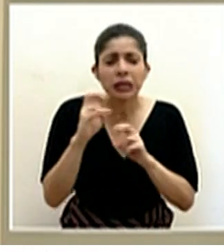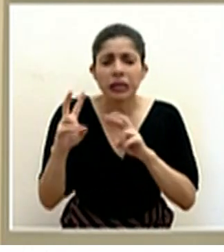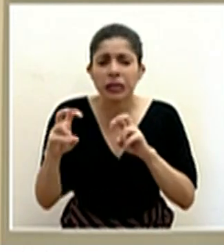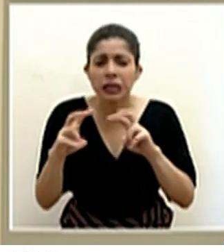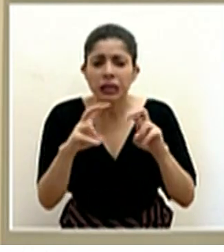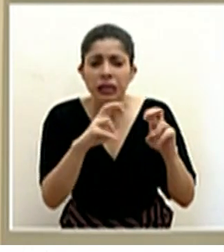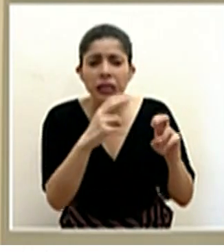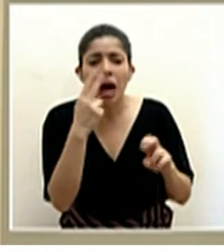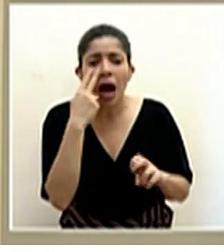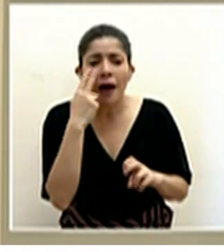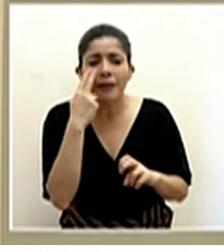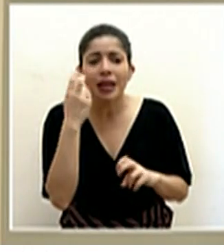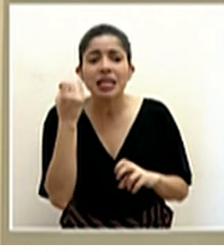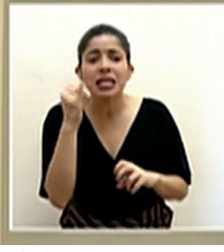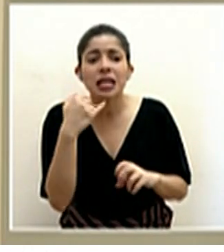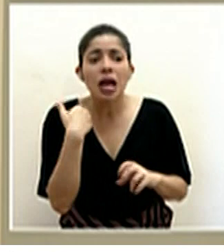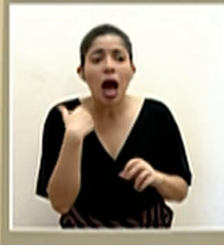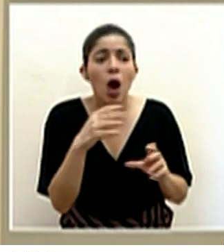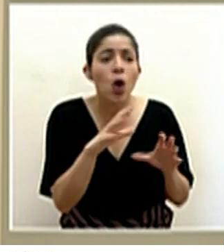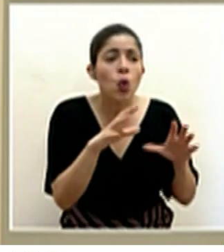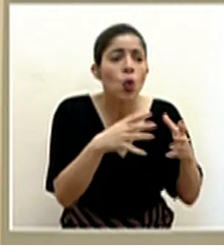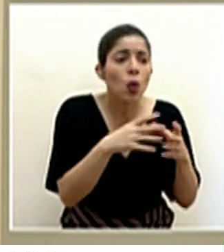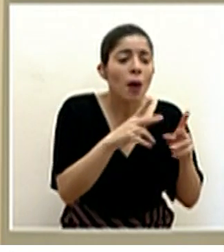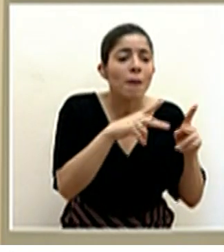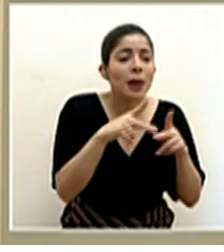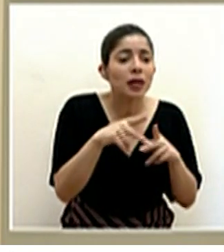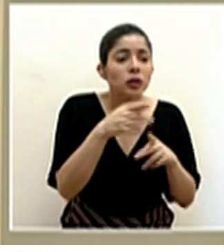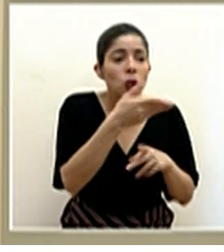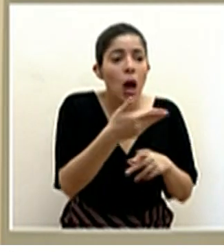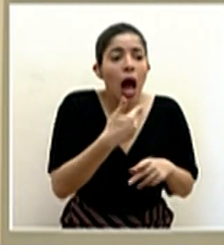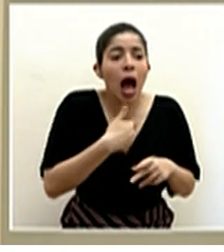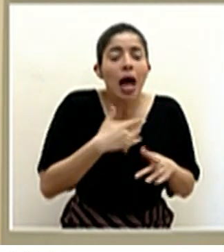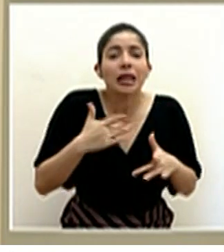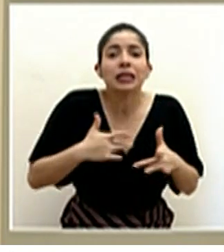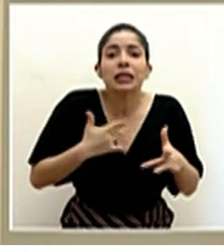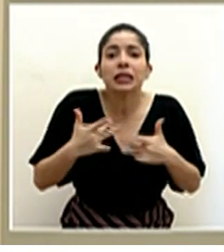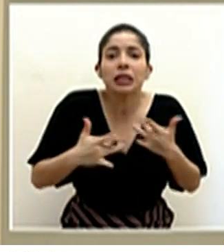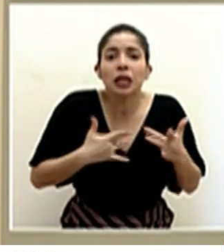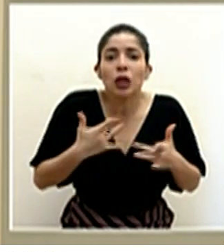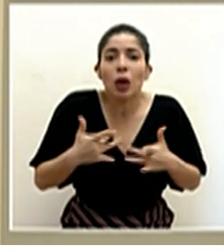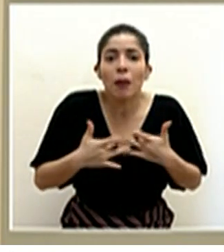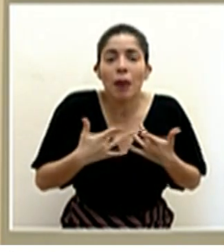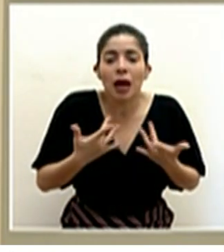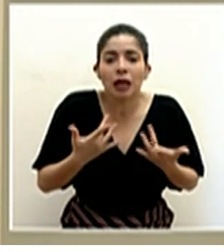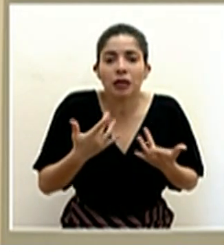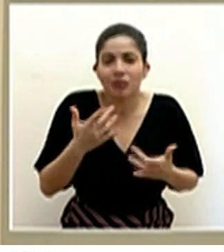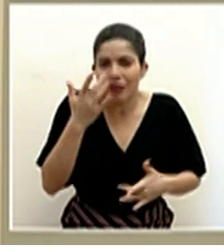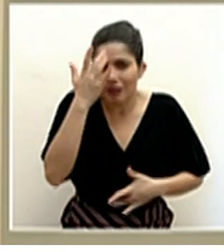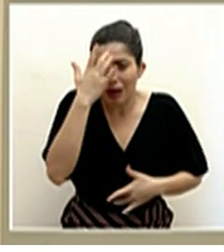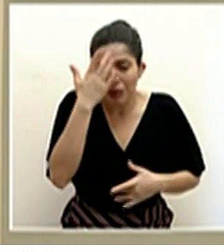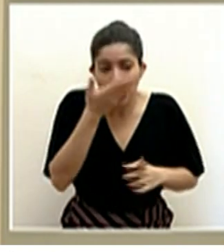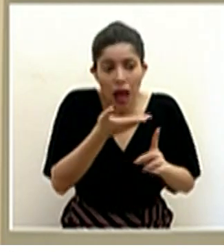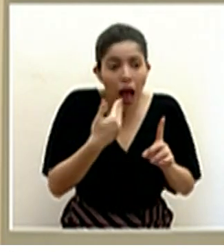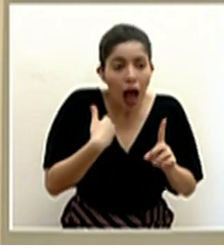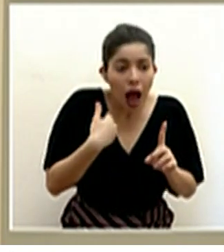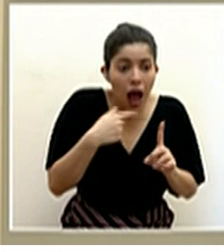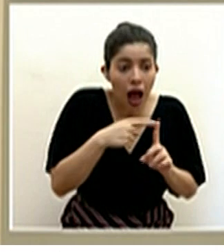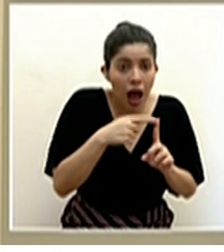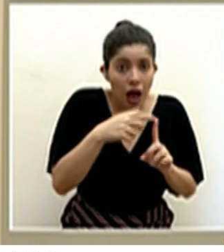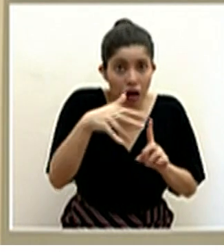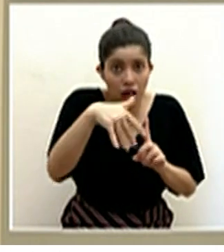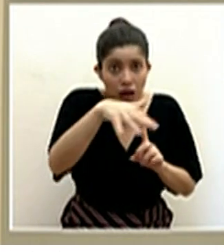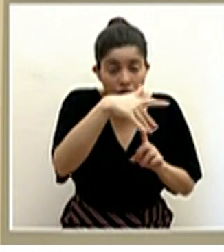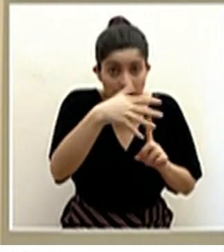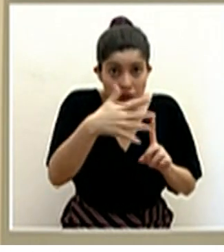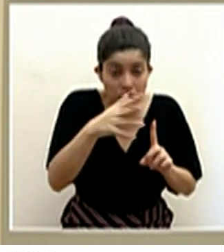ver si están ocurriendo conglomerados de personas con síntomas respiratorios alrededor de donde se moviliza esa